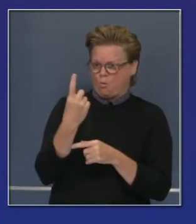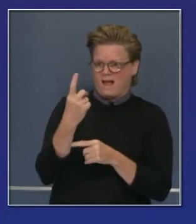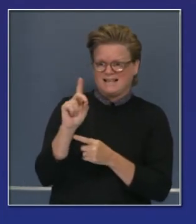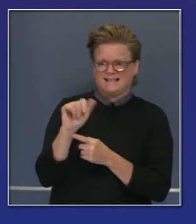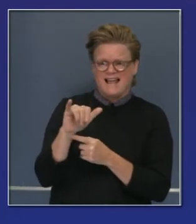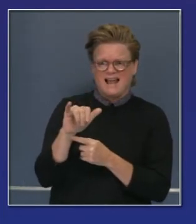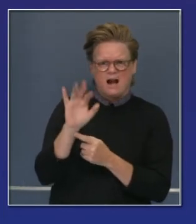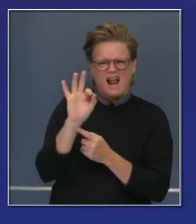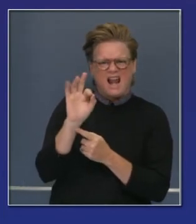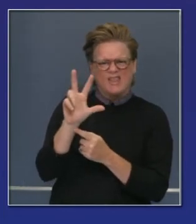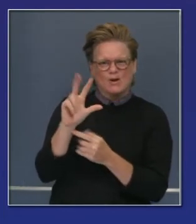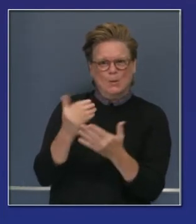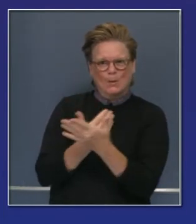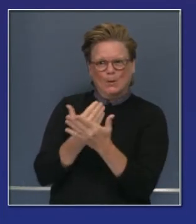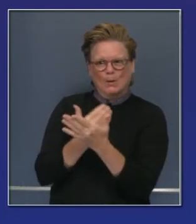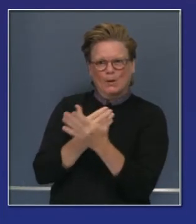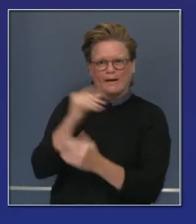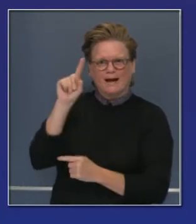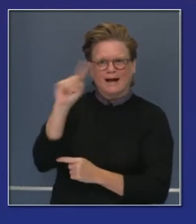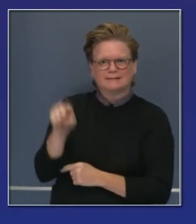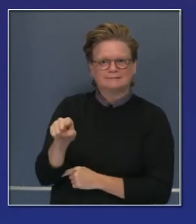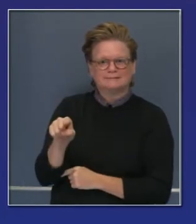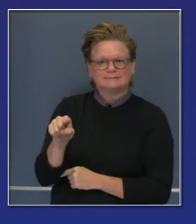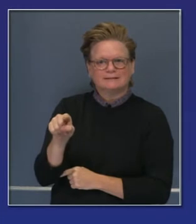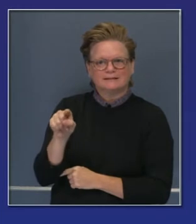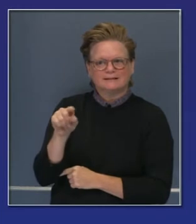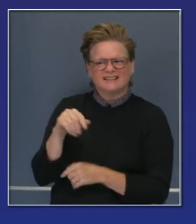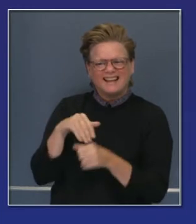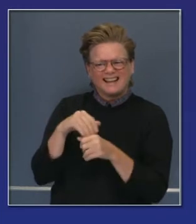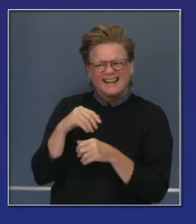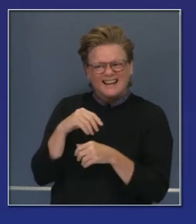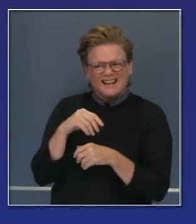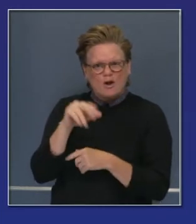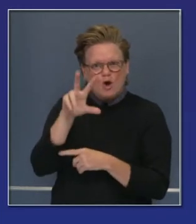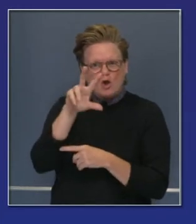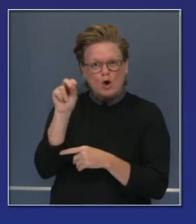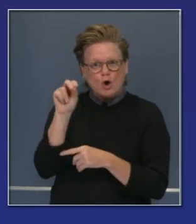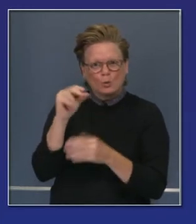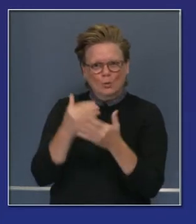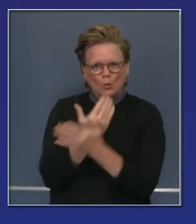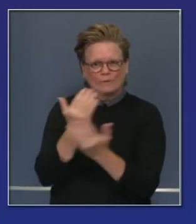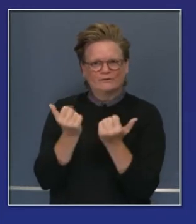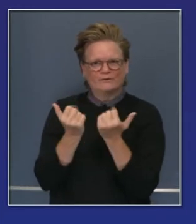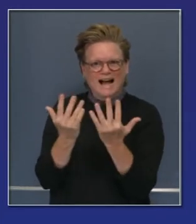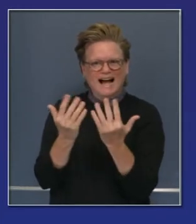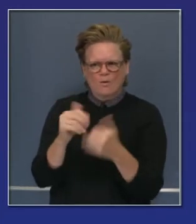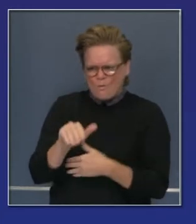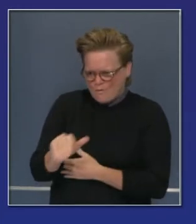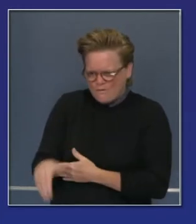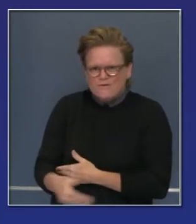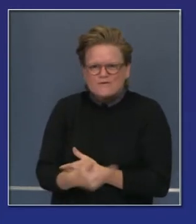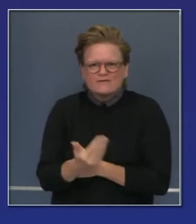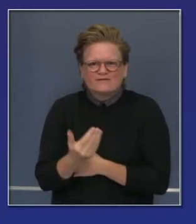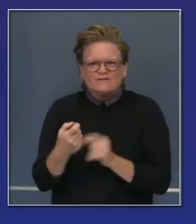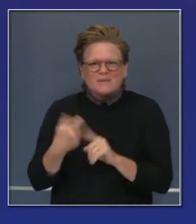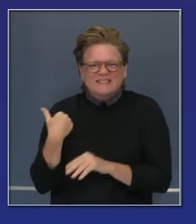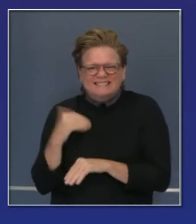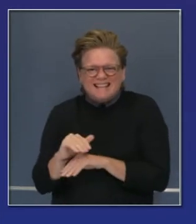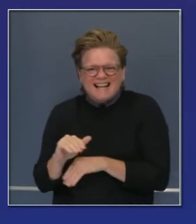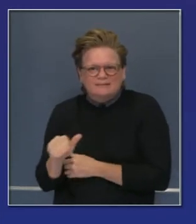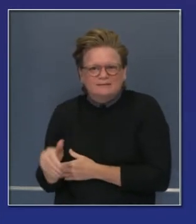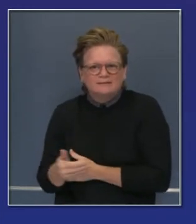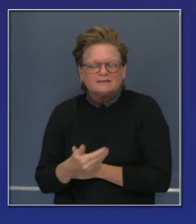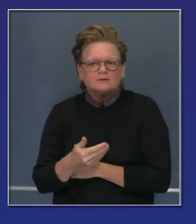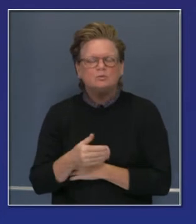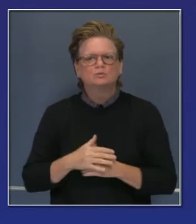24 horas solamente, 30 nuevos incendios iniciados durante la noche. La mayoría